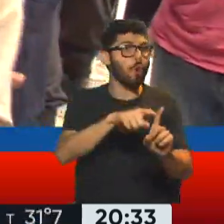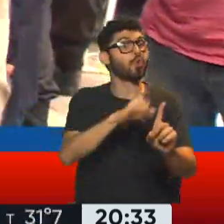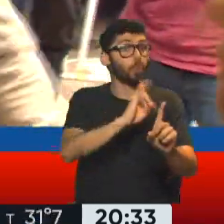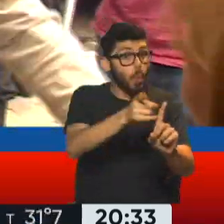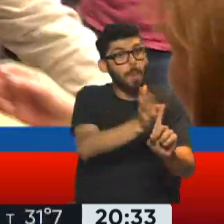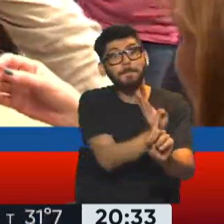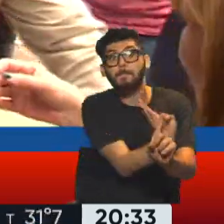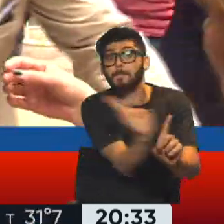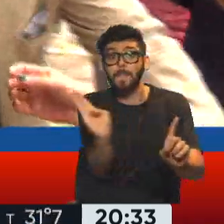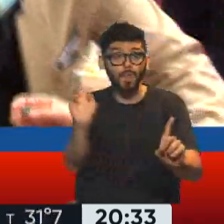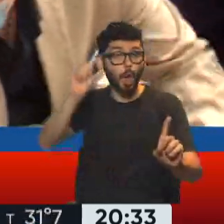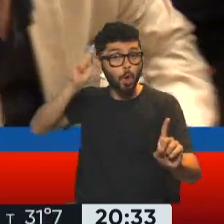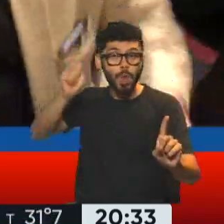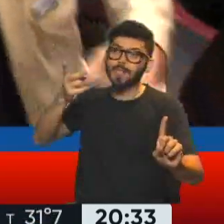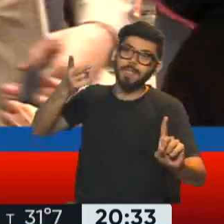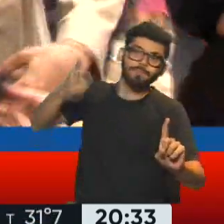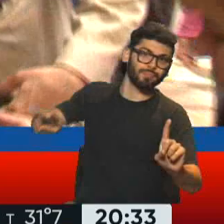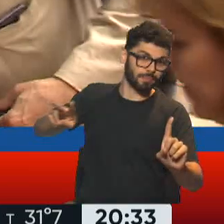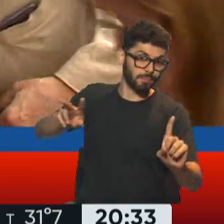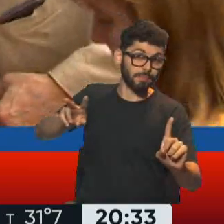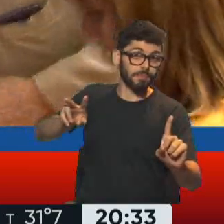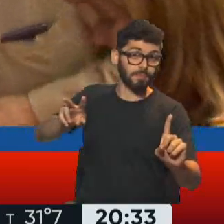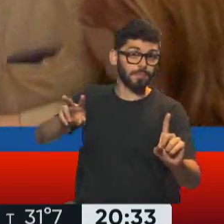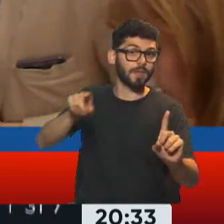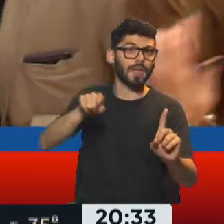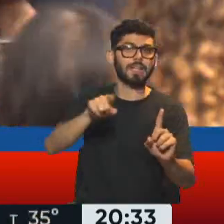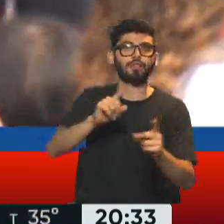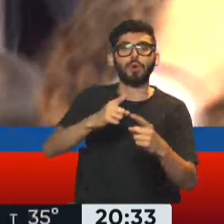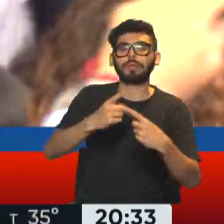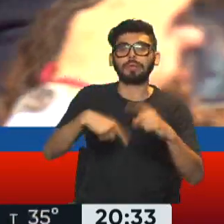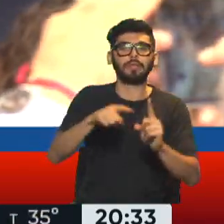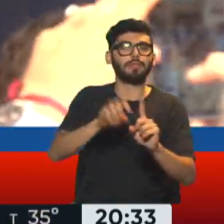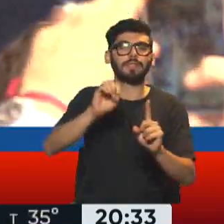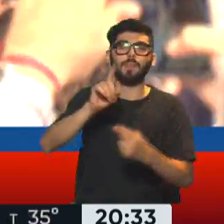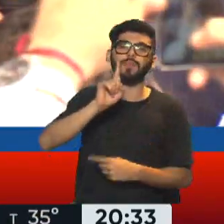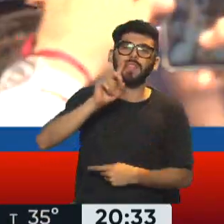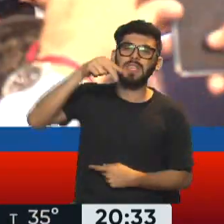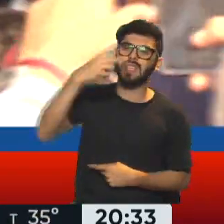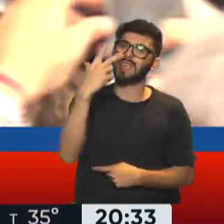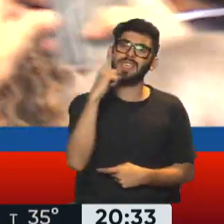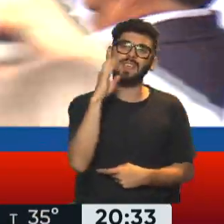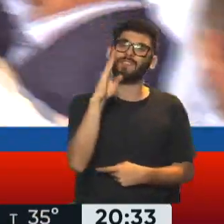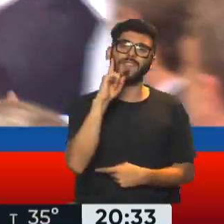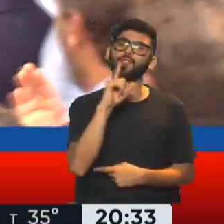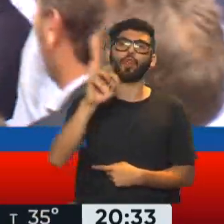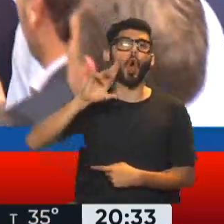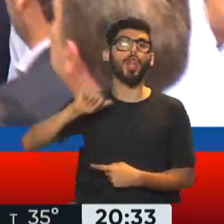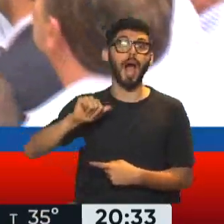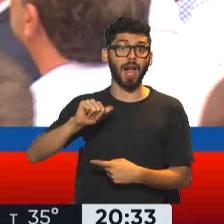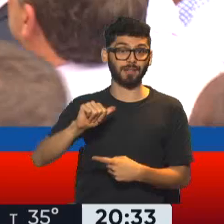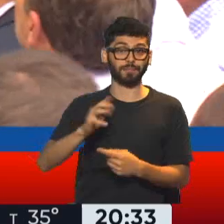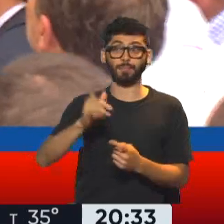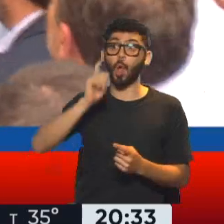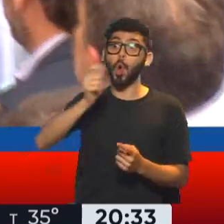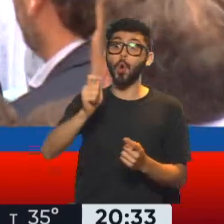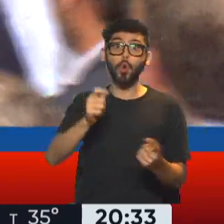Dolores que se aparte de la causa, que se desprende de la causa. Eso es un recurso de inhibitoria, un planteo de inhibitoria. Planteo de inhibitoria se le hace al juez